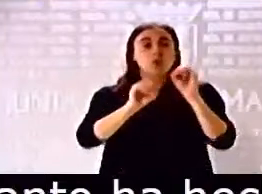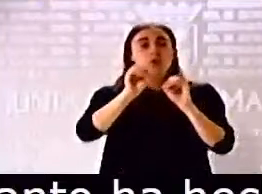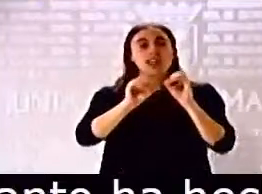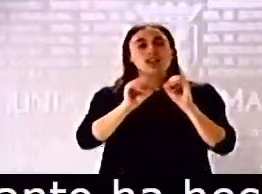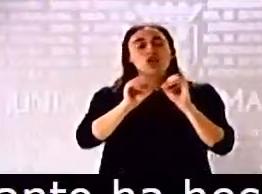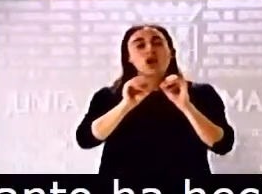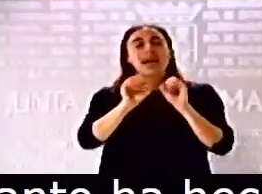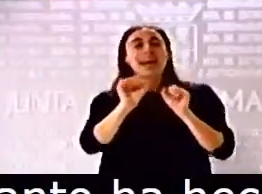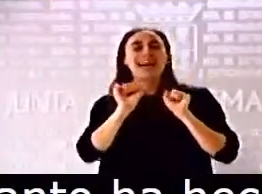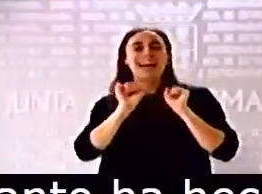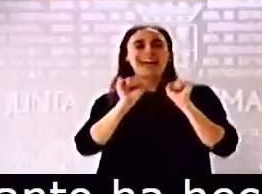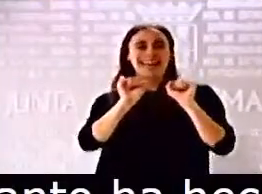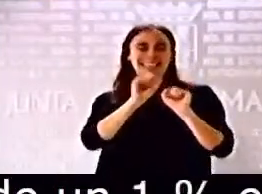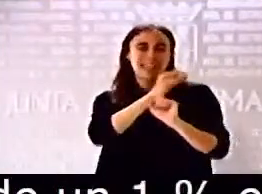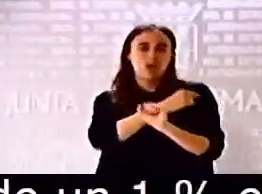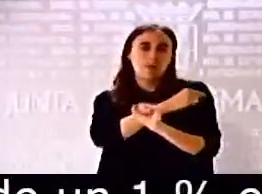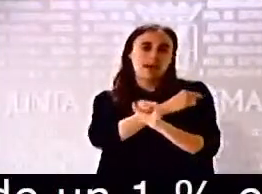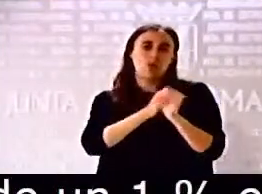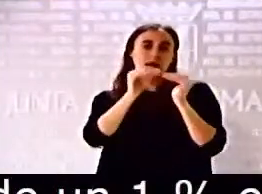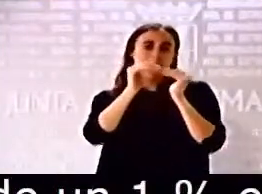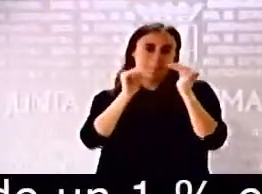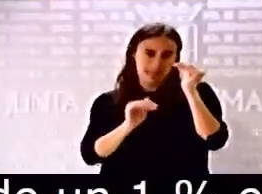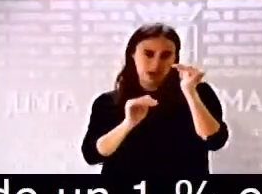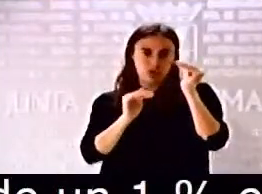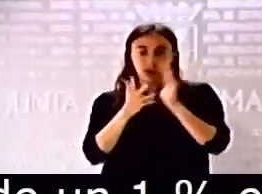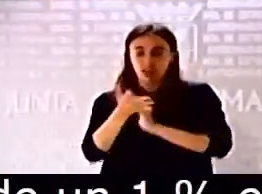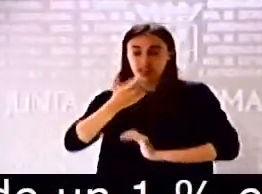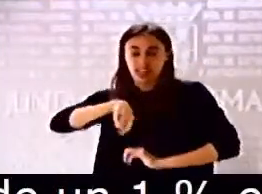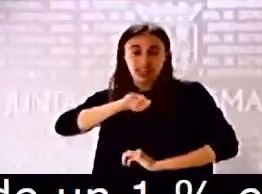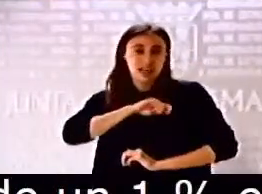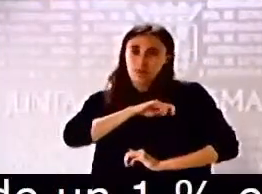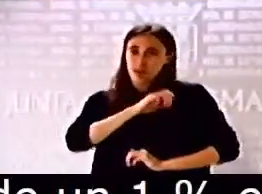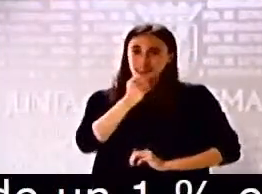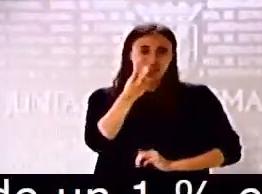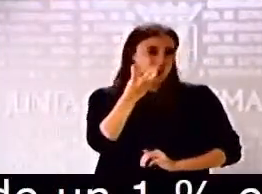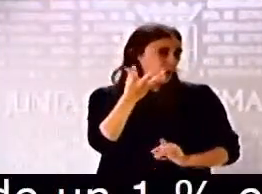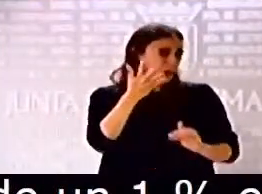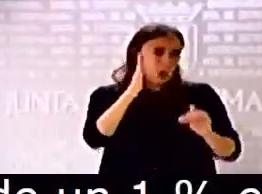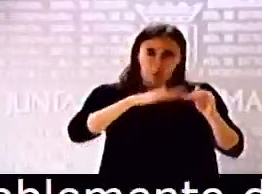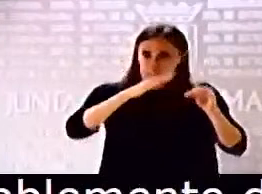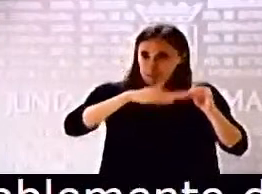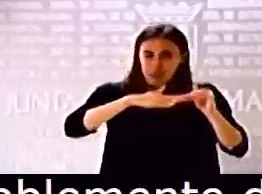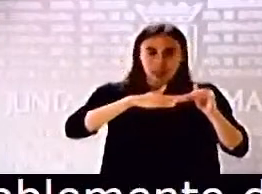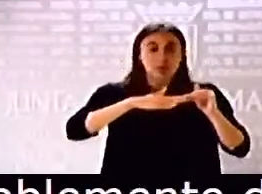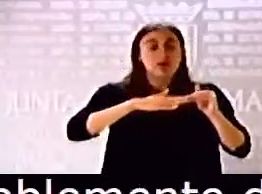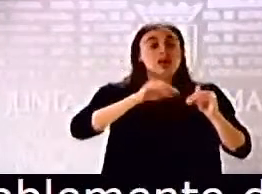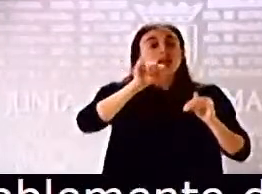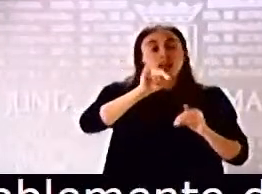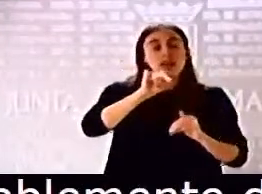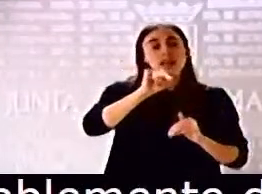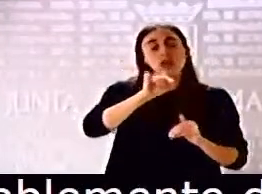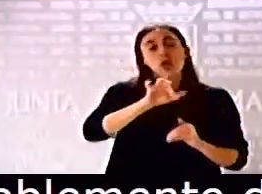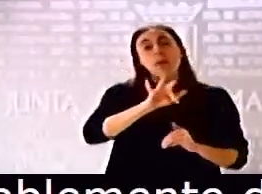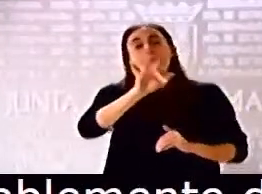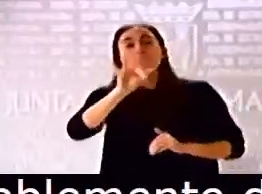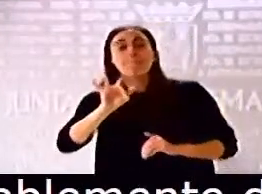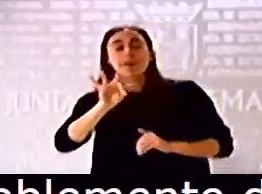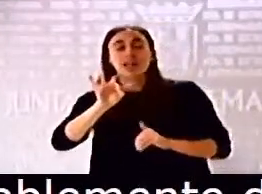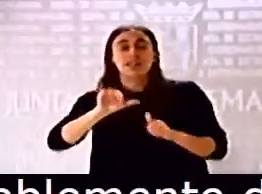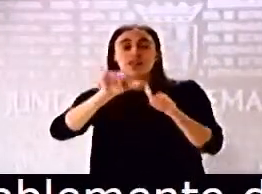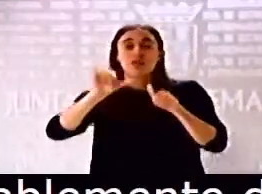de la vacuna, probablemente de los más bajos de España. Y eso, junto al ritmo de vacunación que lleva